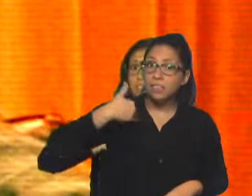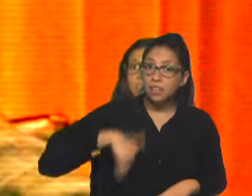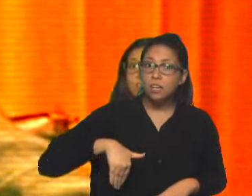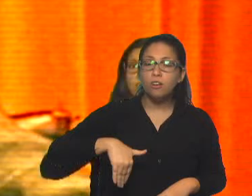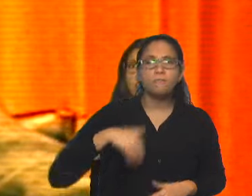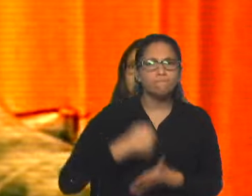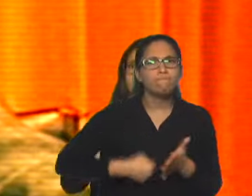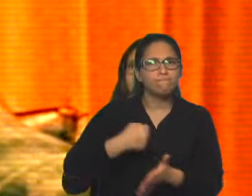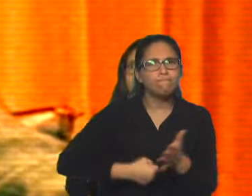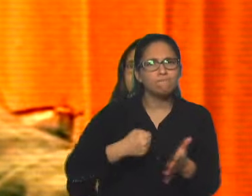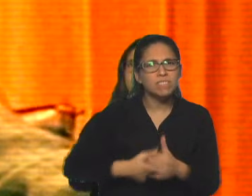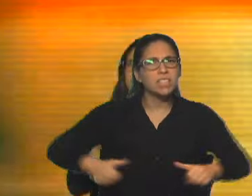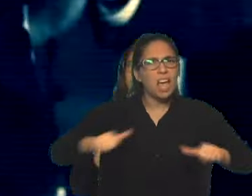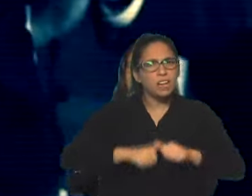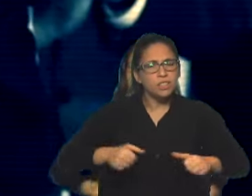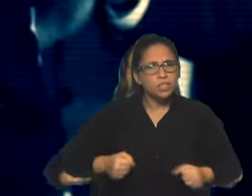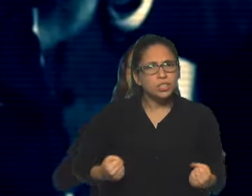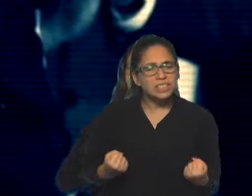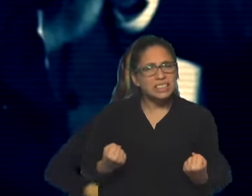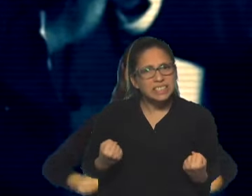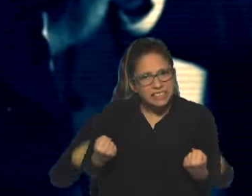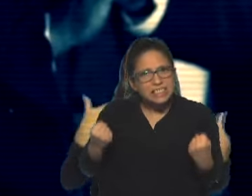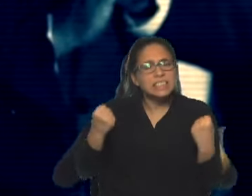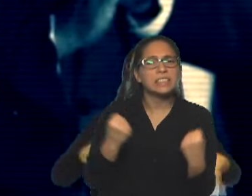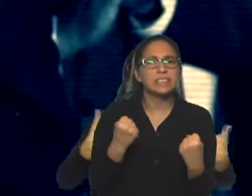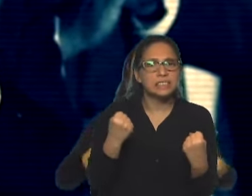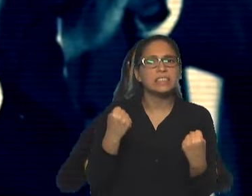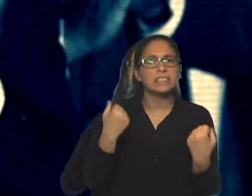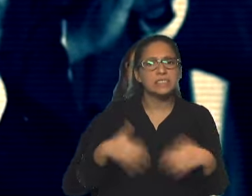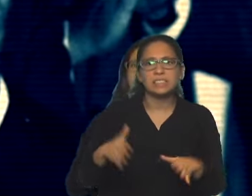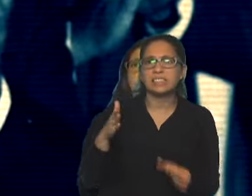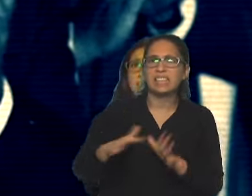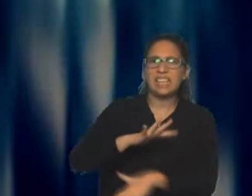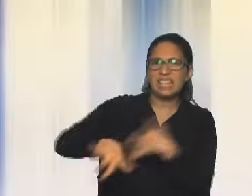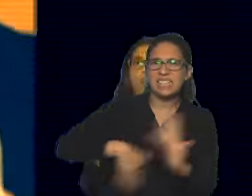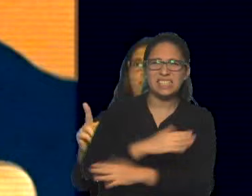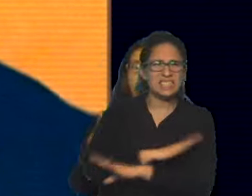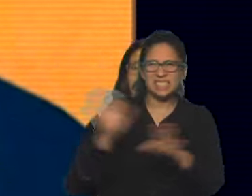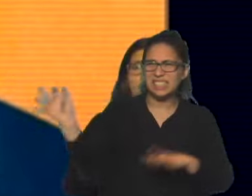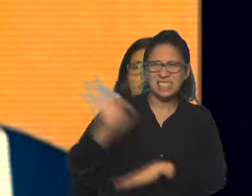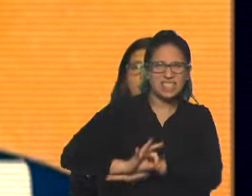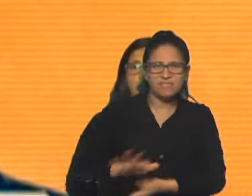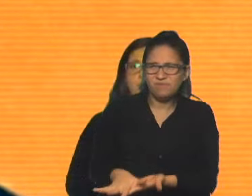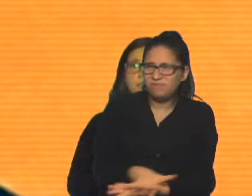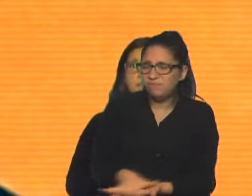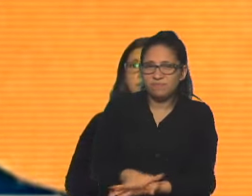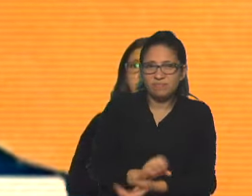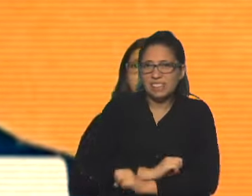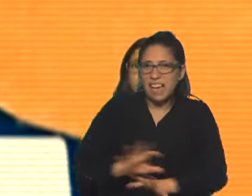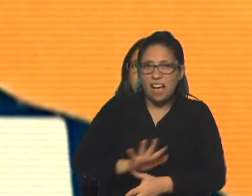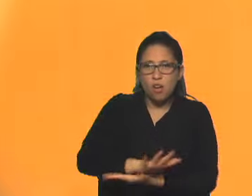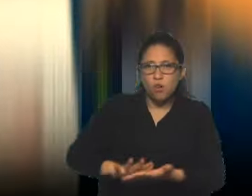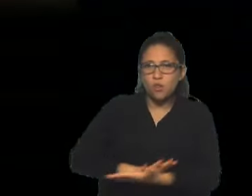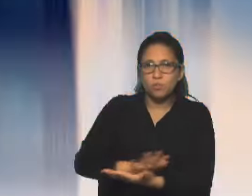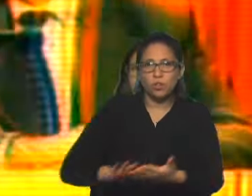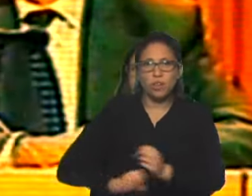costado mucho sacrificio salir de prácticamente una crisis total, de un caos y de una corrupción